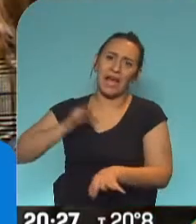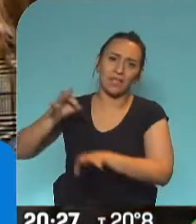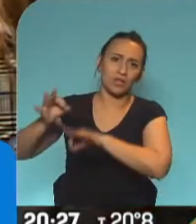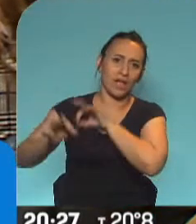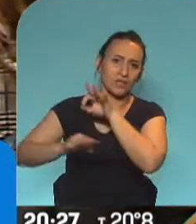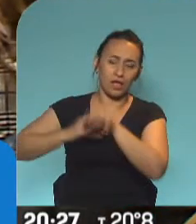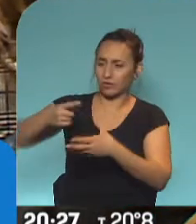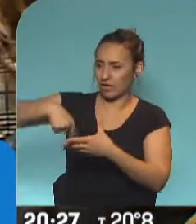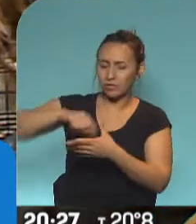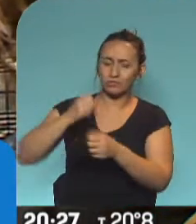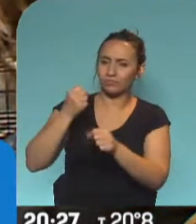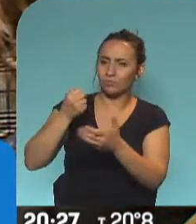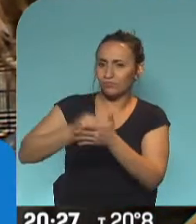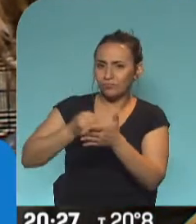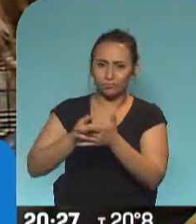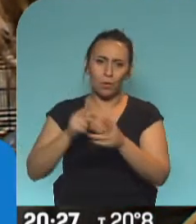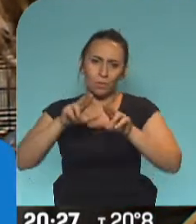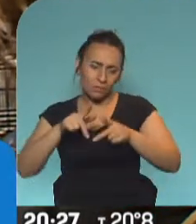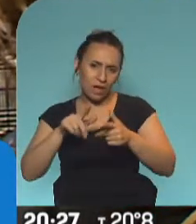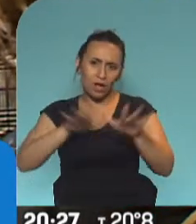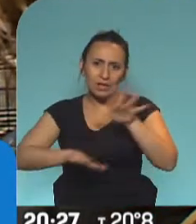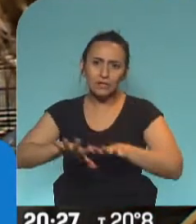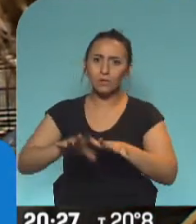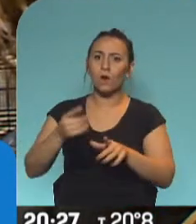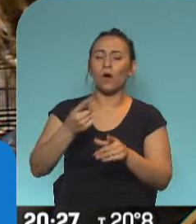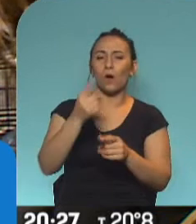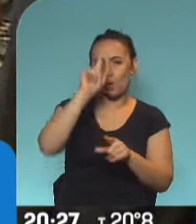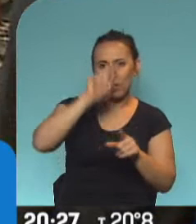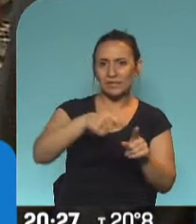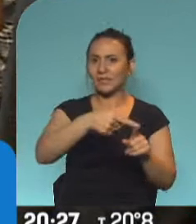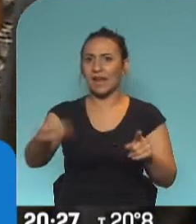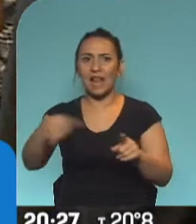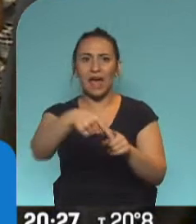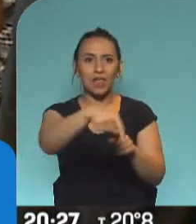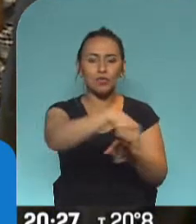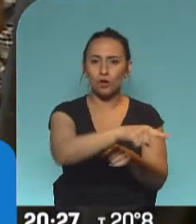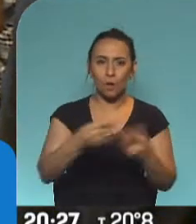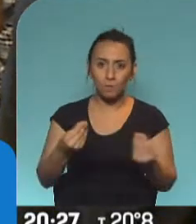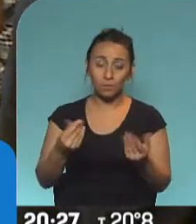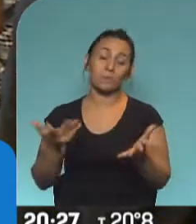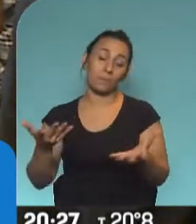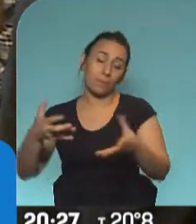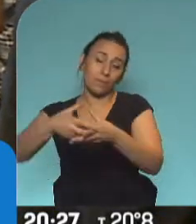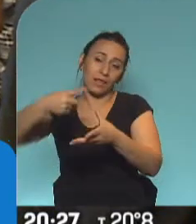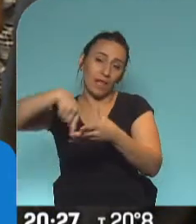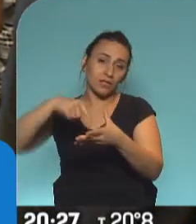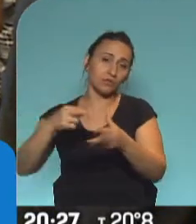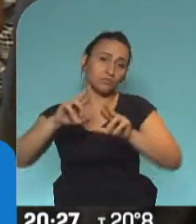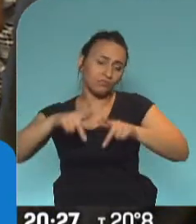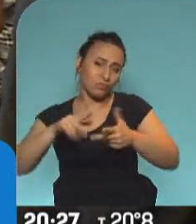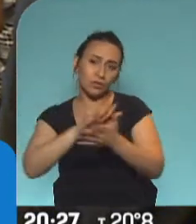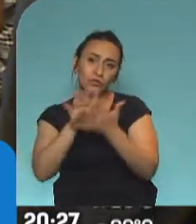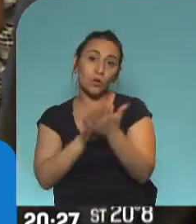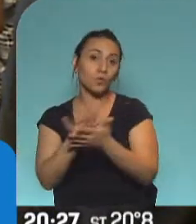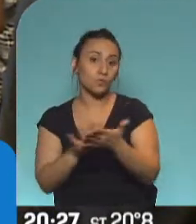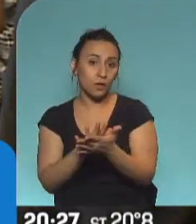en el tema de traslados. Y bueno, para estos casos busca dar una solución, ¿no? Que es la que usted